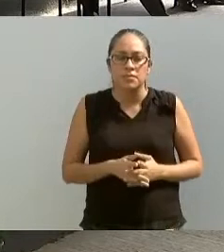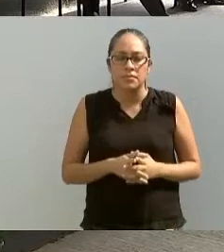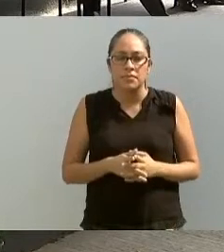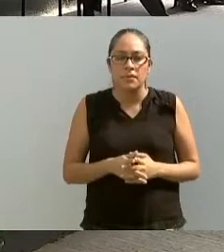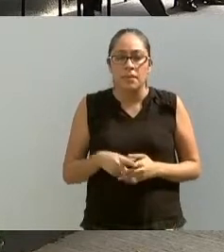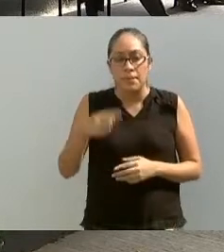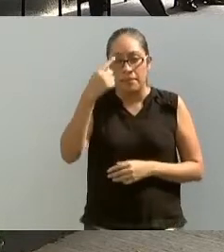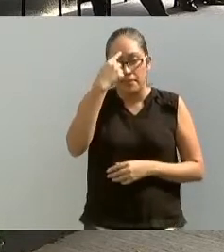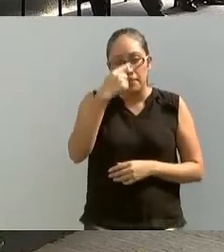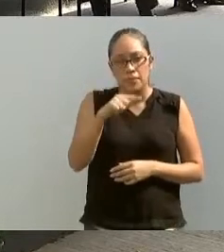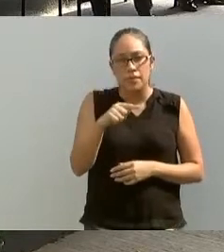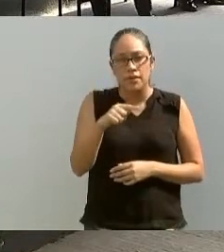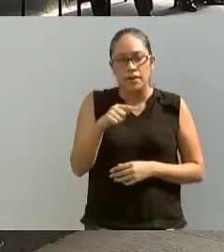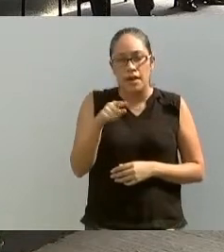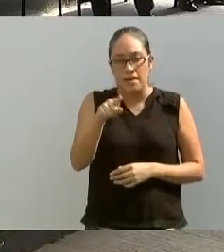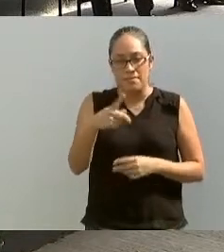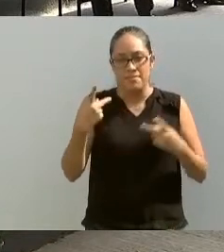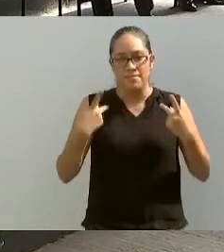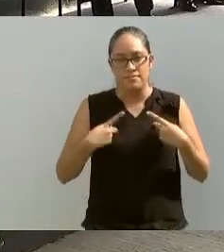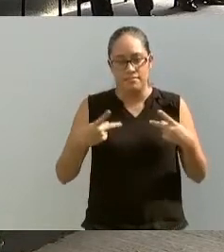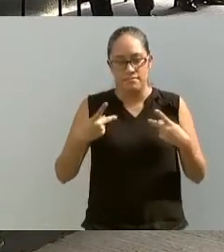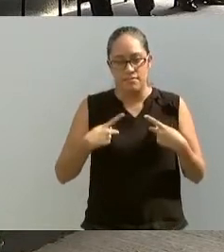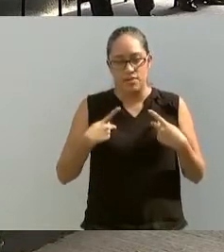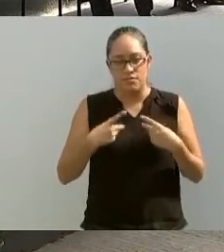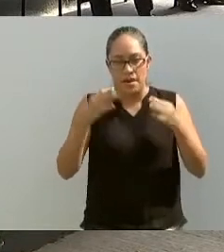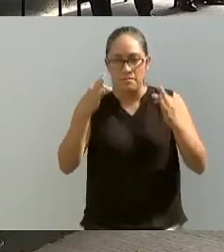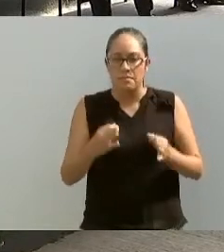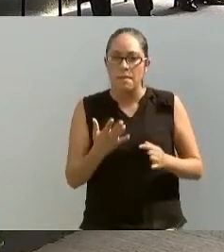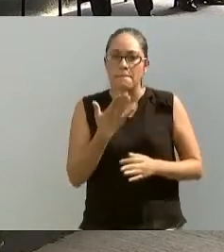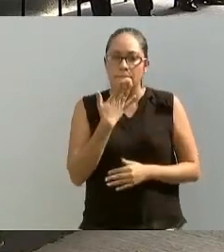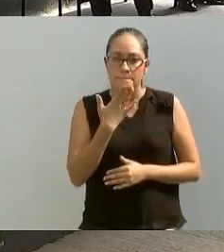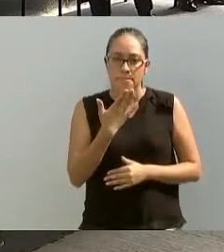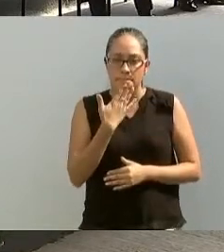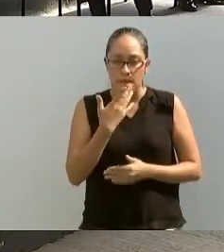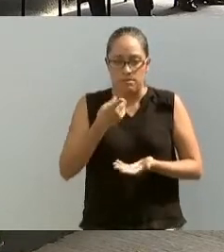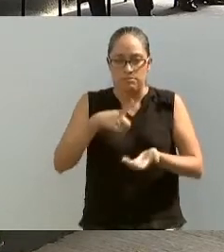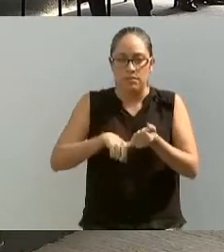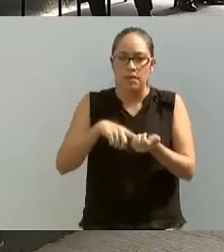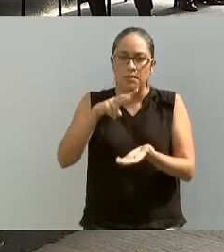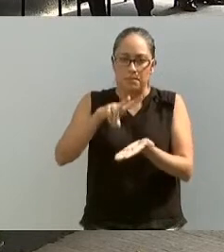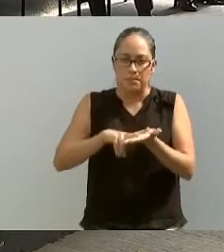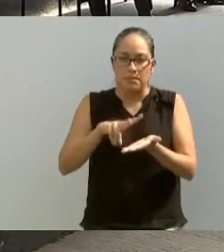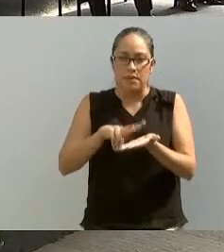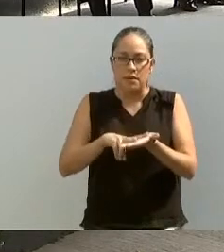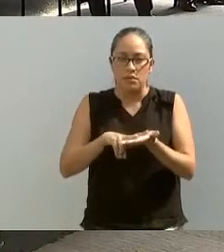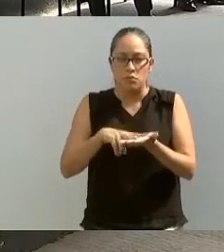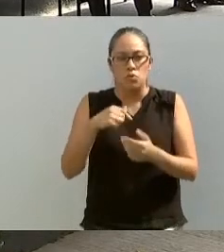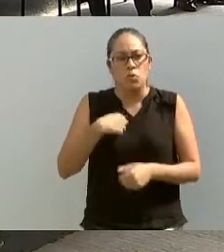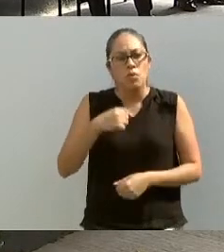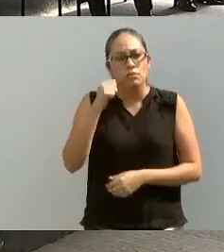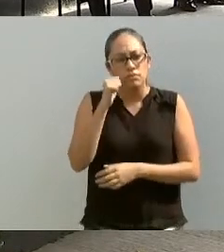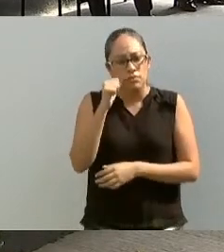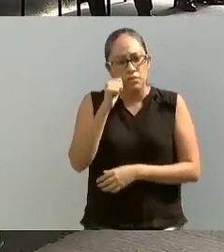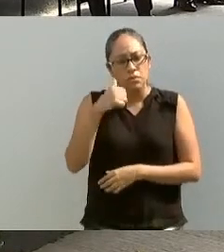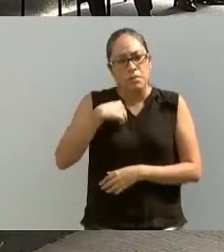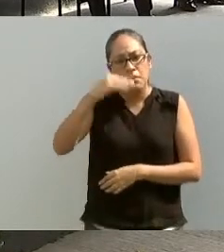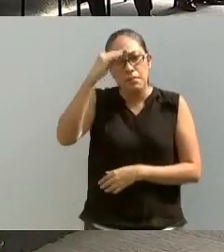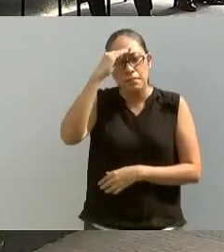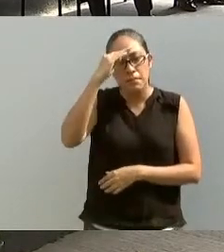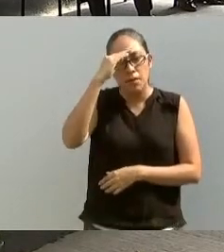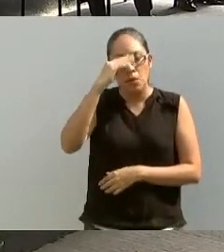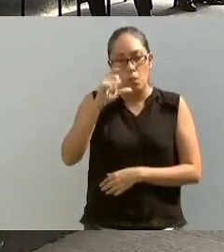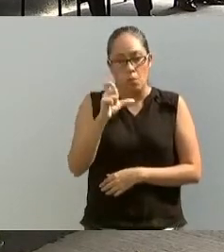formar a buenos ciudadanos. Yo siempre he sostenido que solo